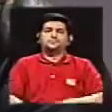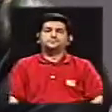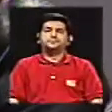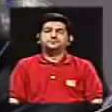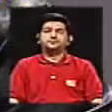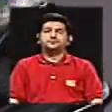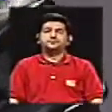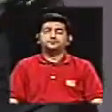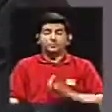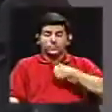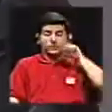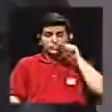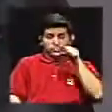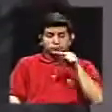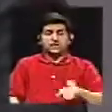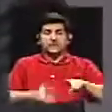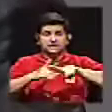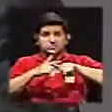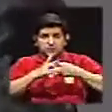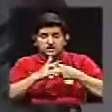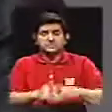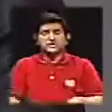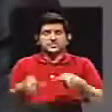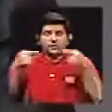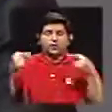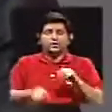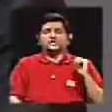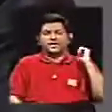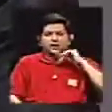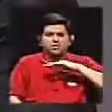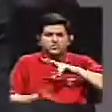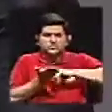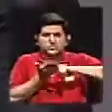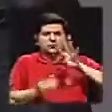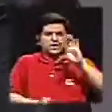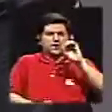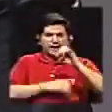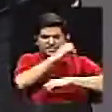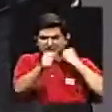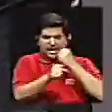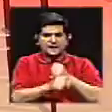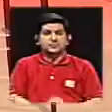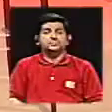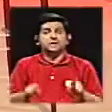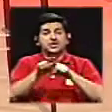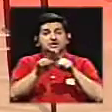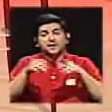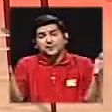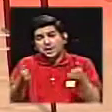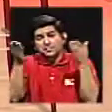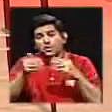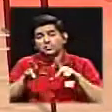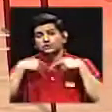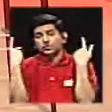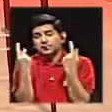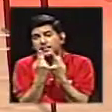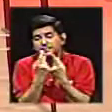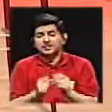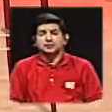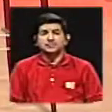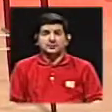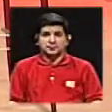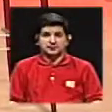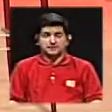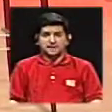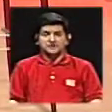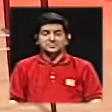Eso nos hemos convertido denunciando la corrupción de Liberación Nacional durante 40 años. Y de promoción partidaria. Exacto, y de promoción partidaria. Sí, sí. O